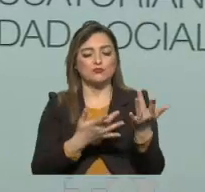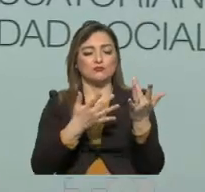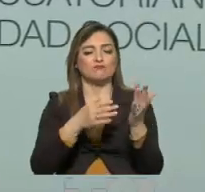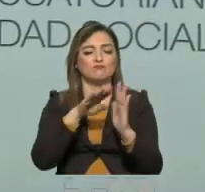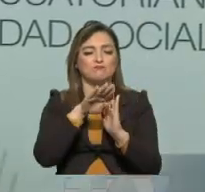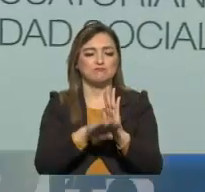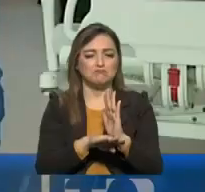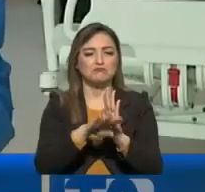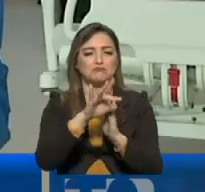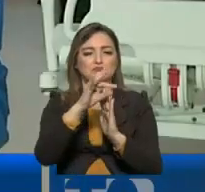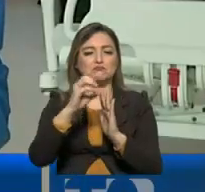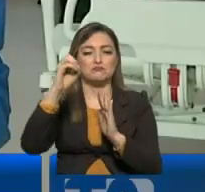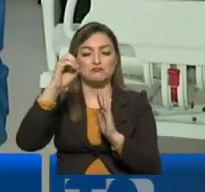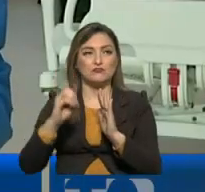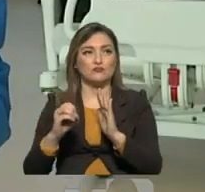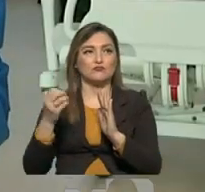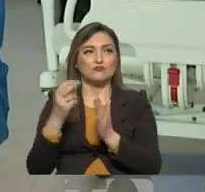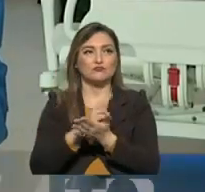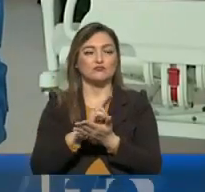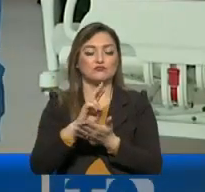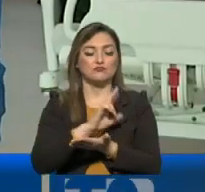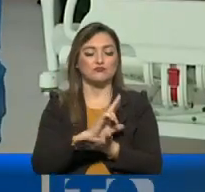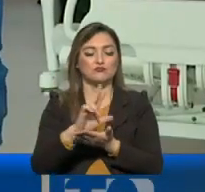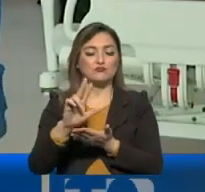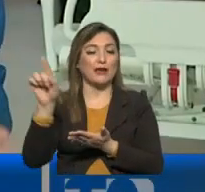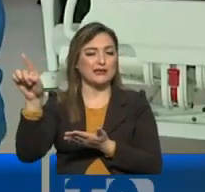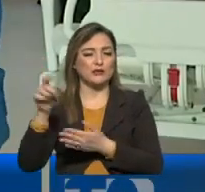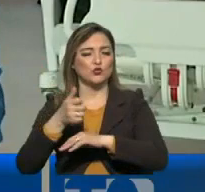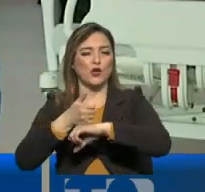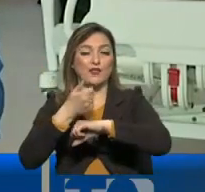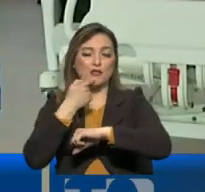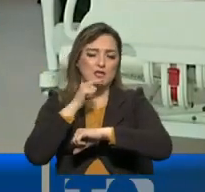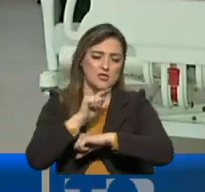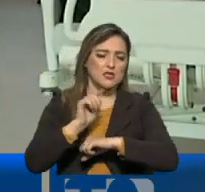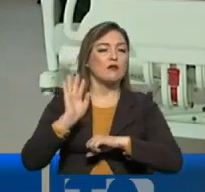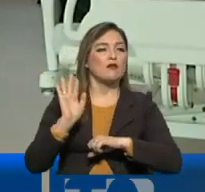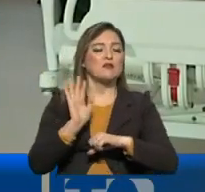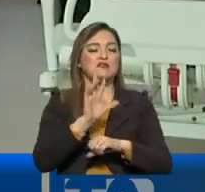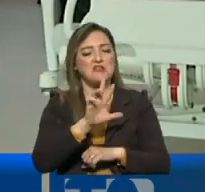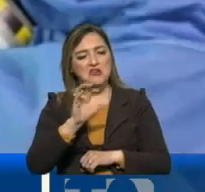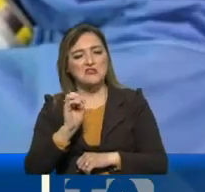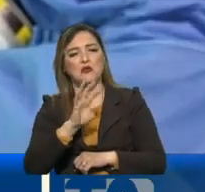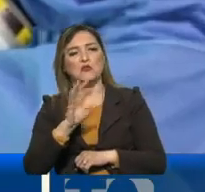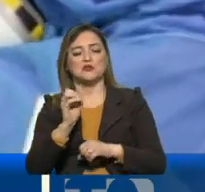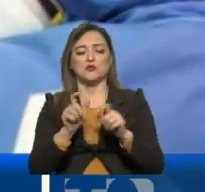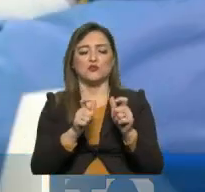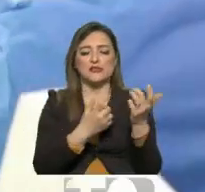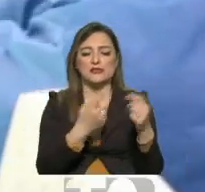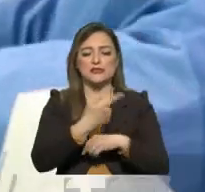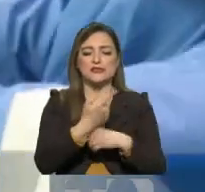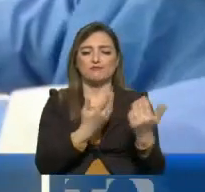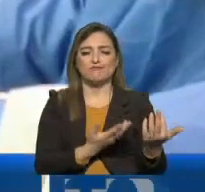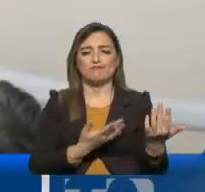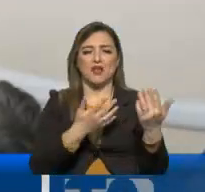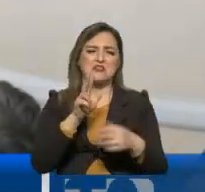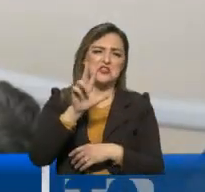en un 80%. Hace 2 o 3 semanas, recuerda la funcionaria, había un promedio de 20 a 30 pacientes en lista de espera por día. Hoy por hoy, son solo de